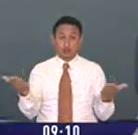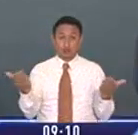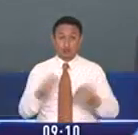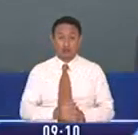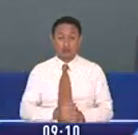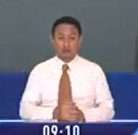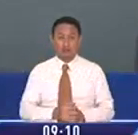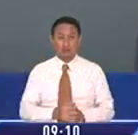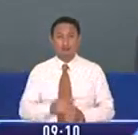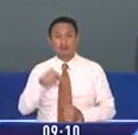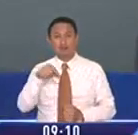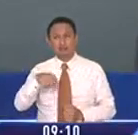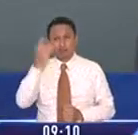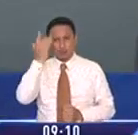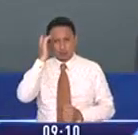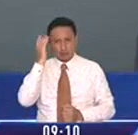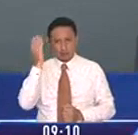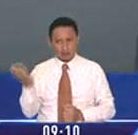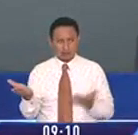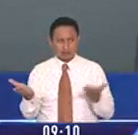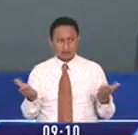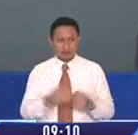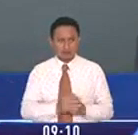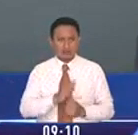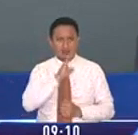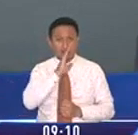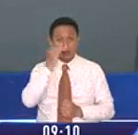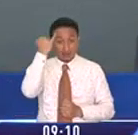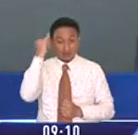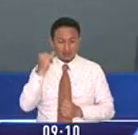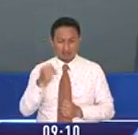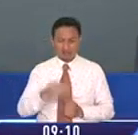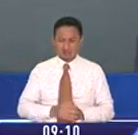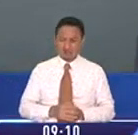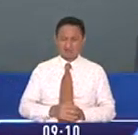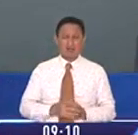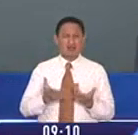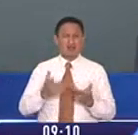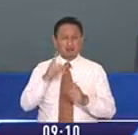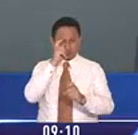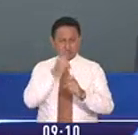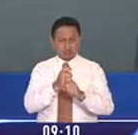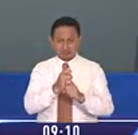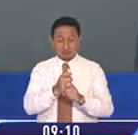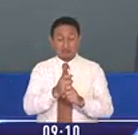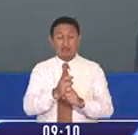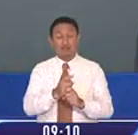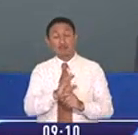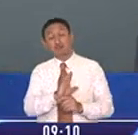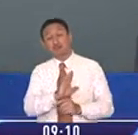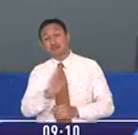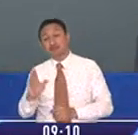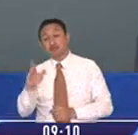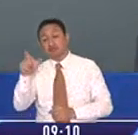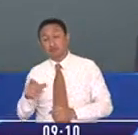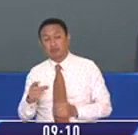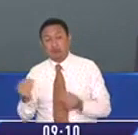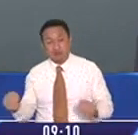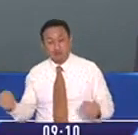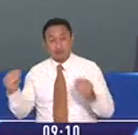sí un poco preocupa porque siempre son ideas un poco dispersas. En un extremo tienes un